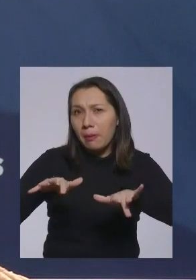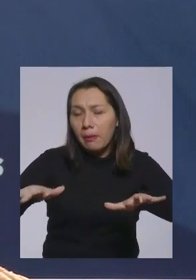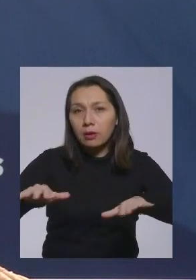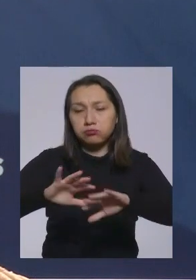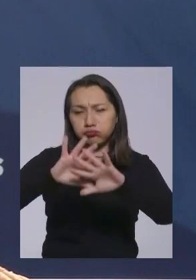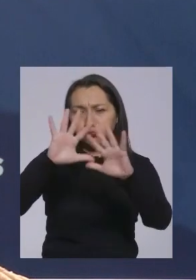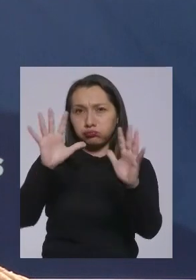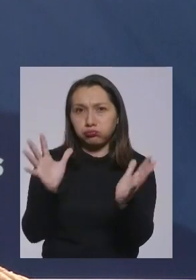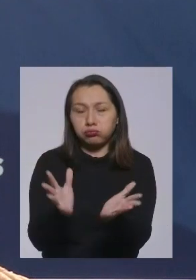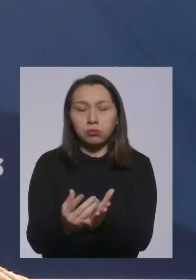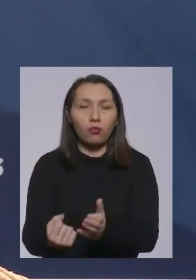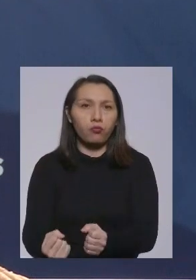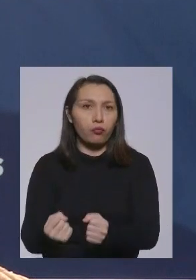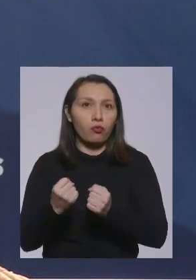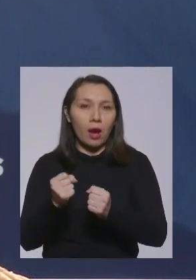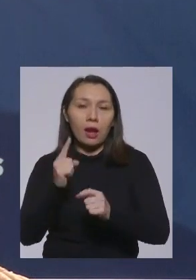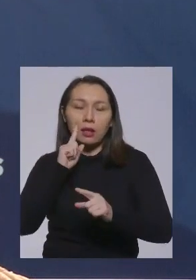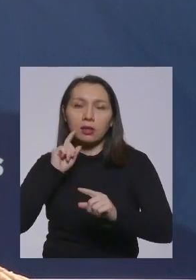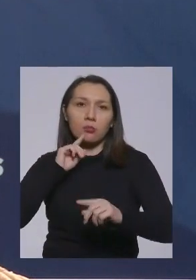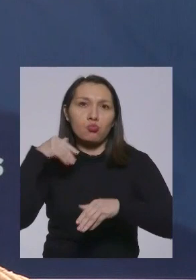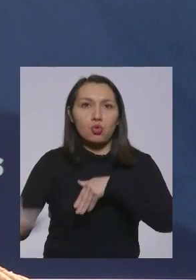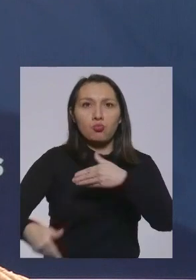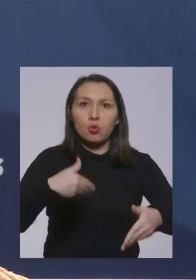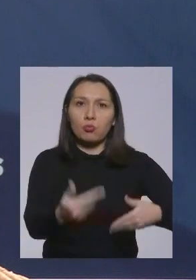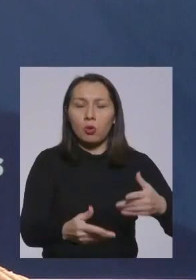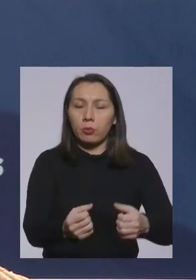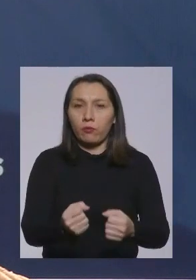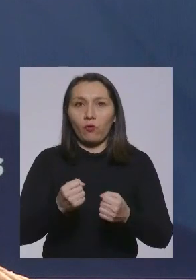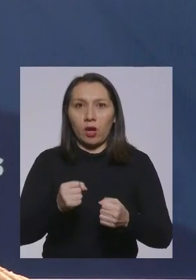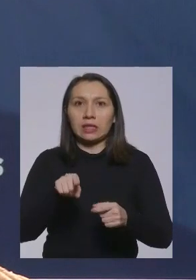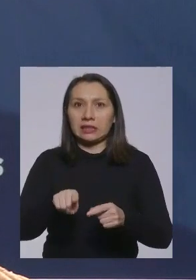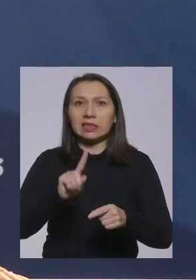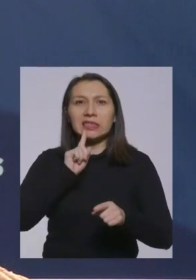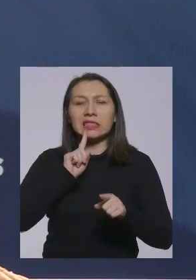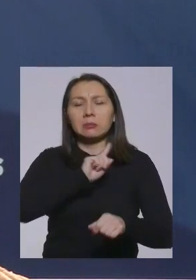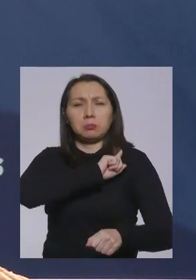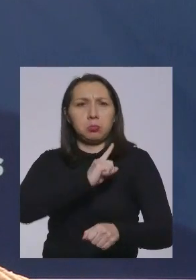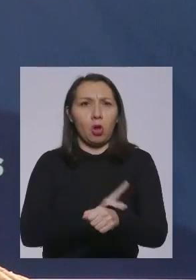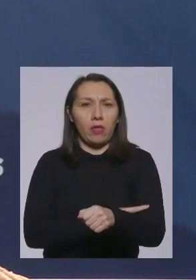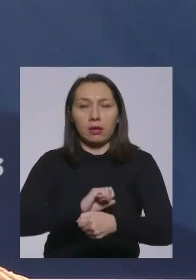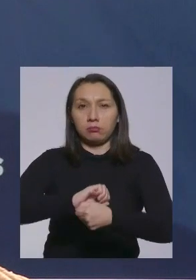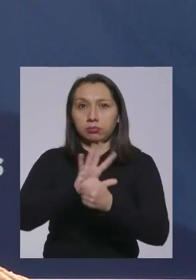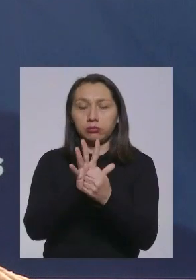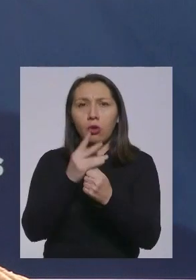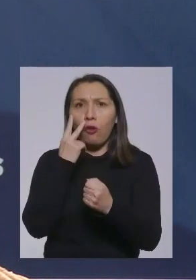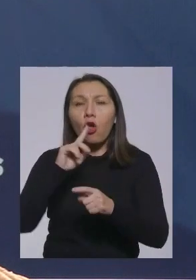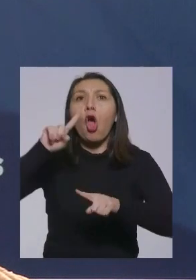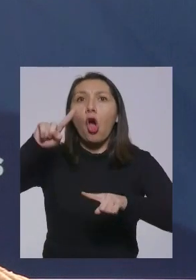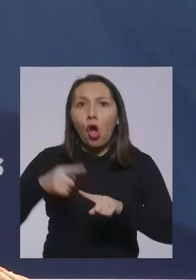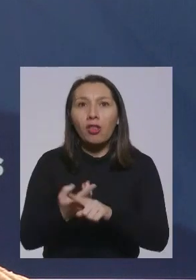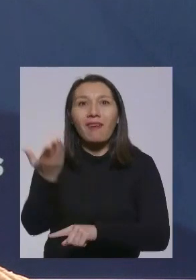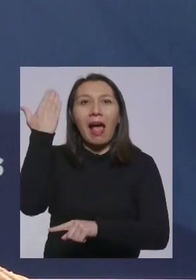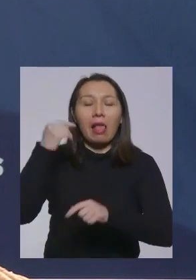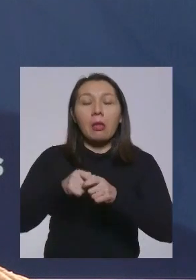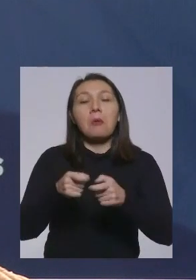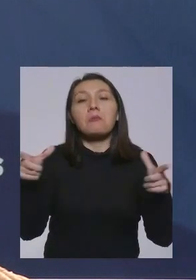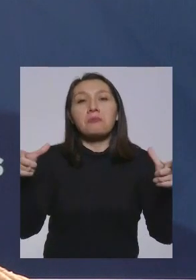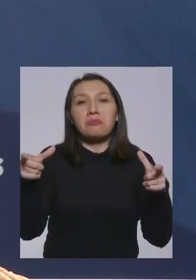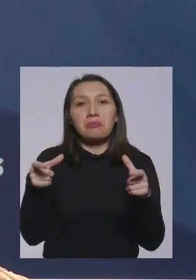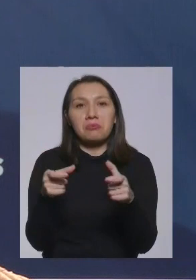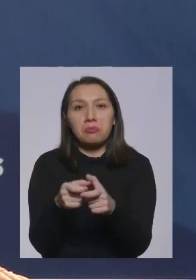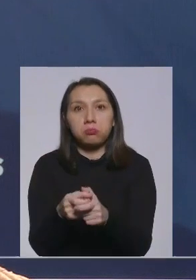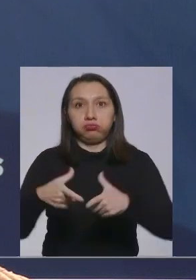forma muy agresiva y muy potente y estamos viendo rebrotes rebrotes